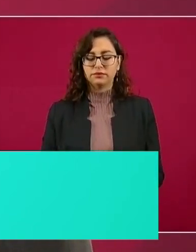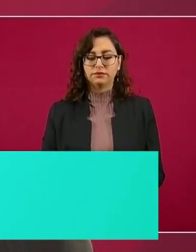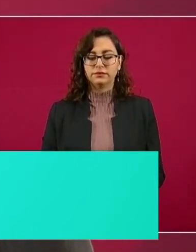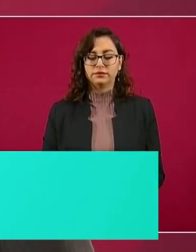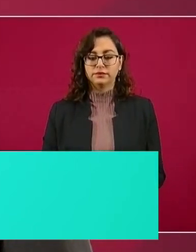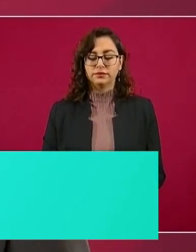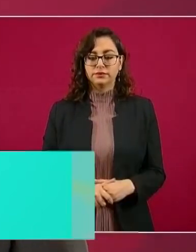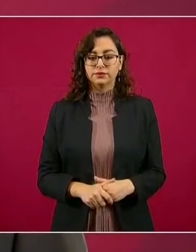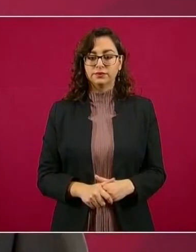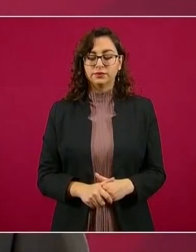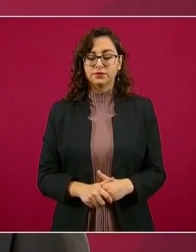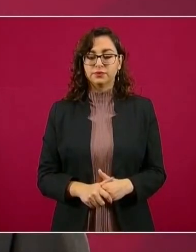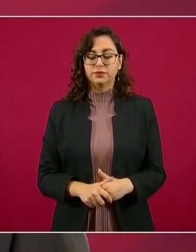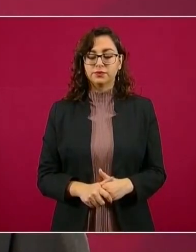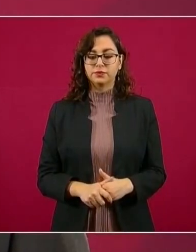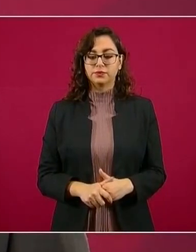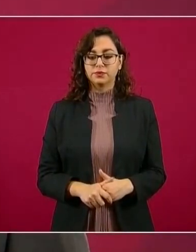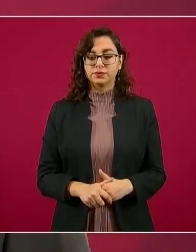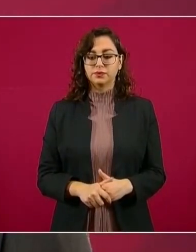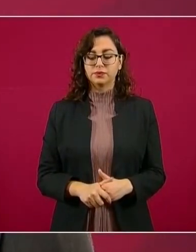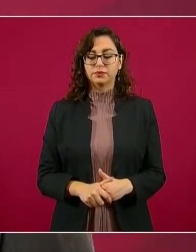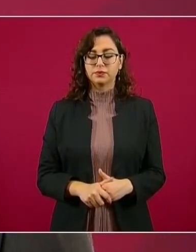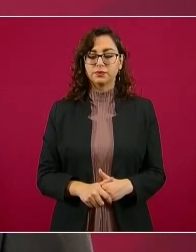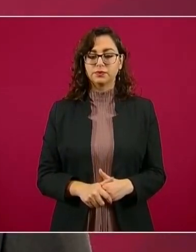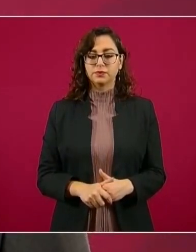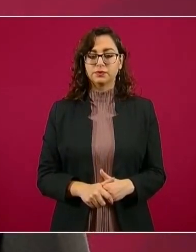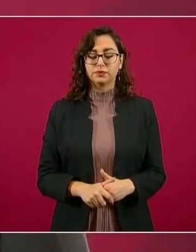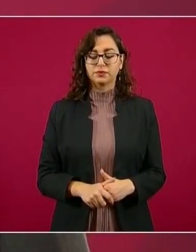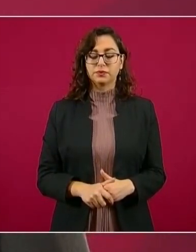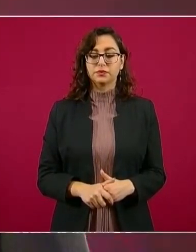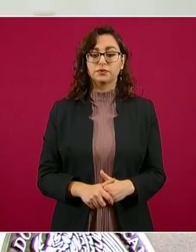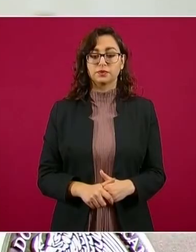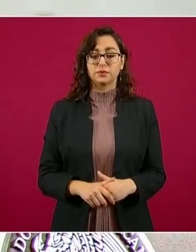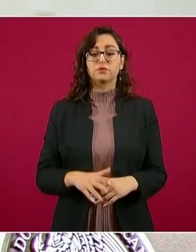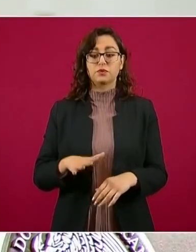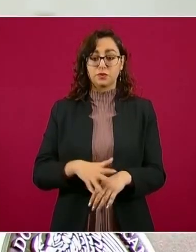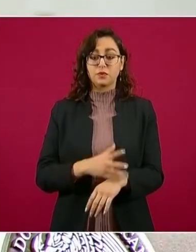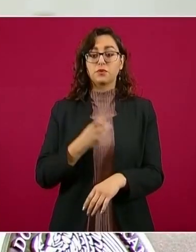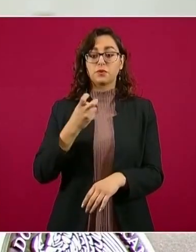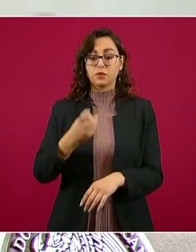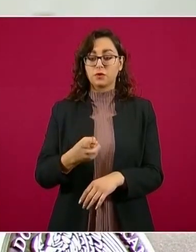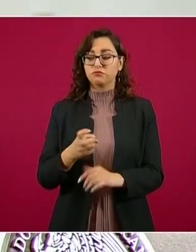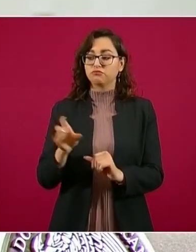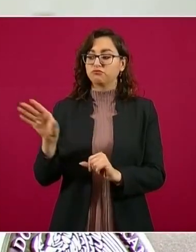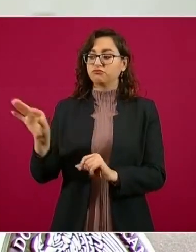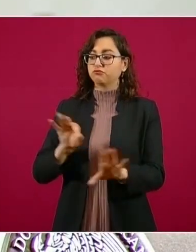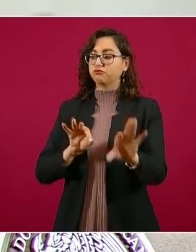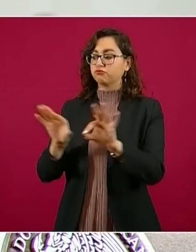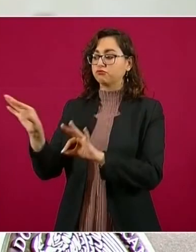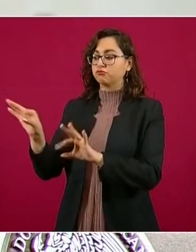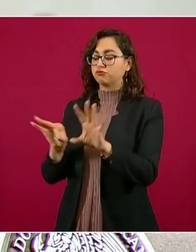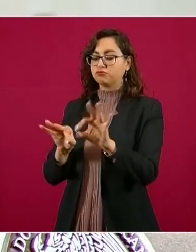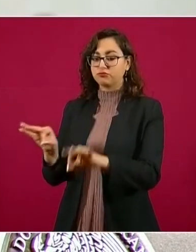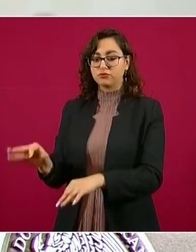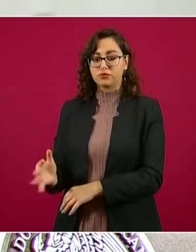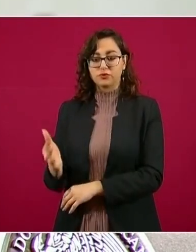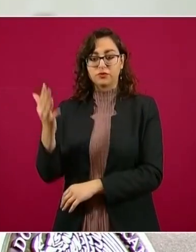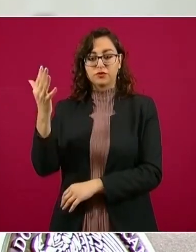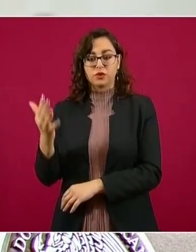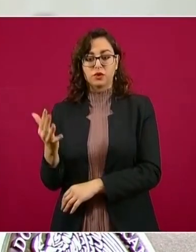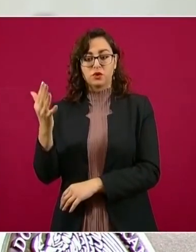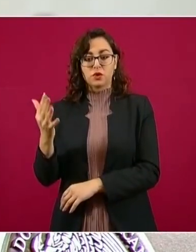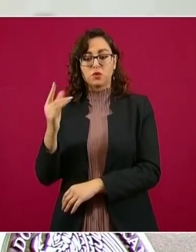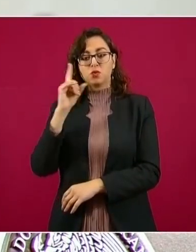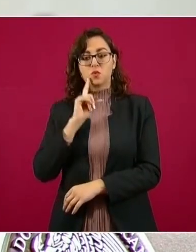Y por eso se está proponiendo a estas 5 mujeres para